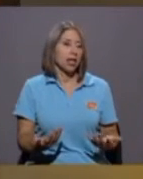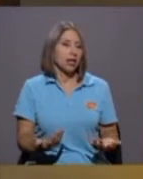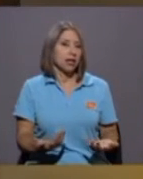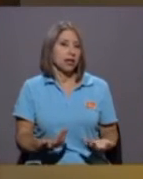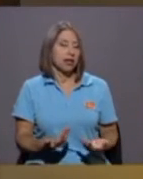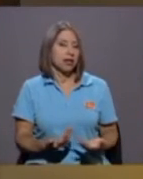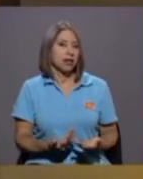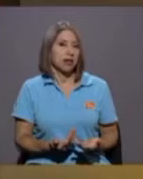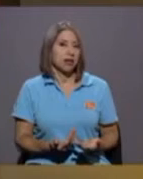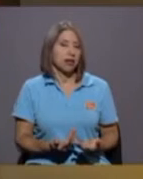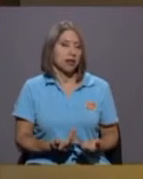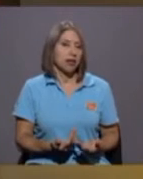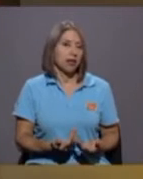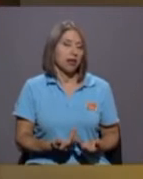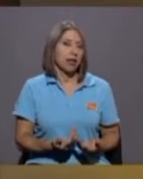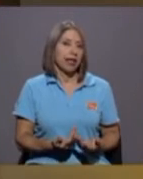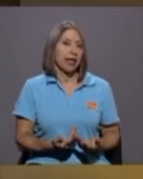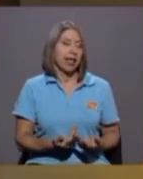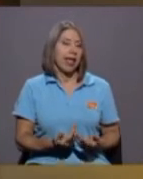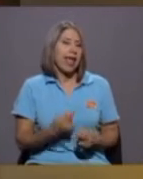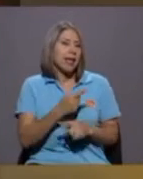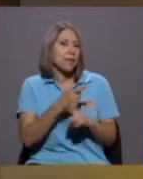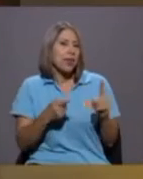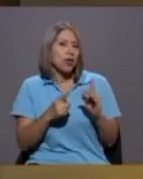en medio minuto,